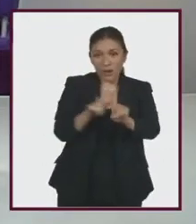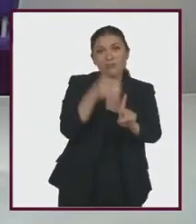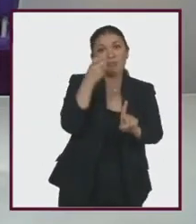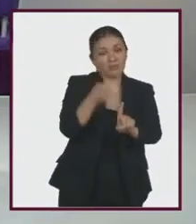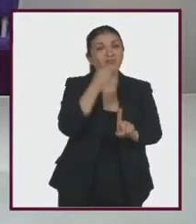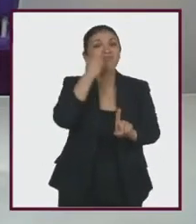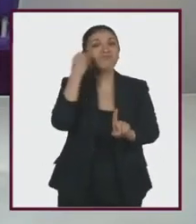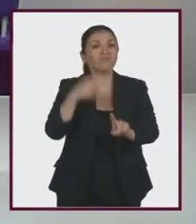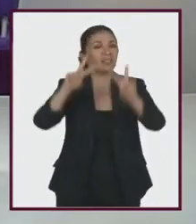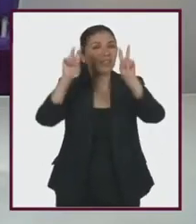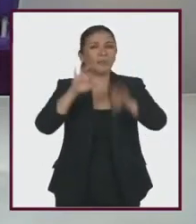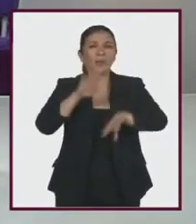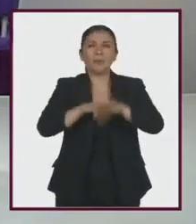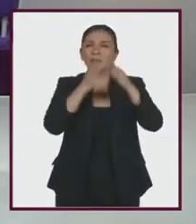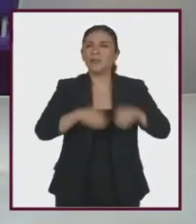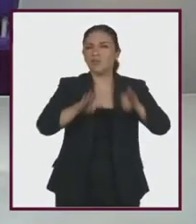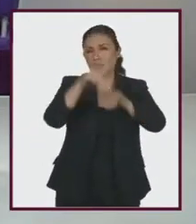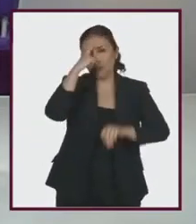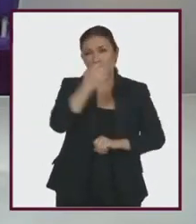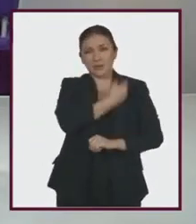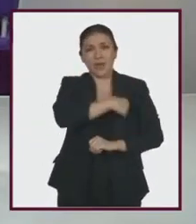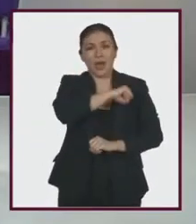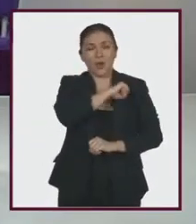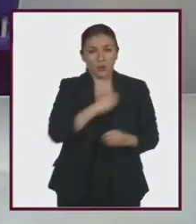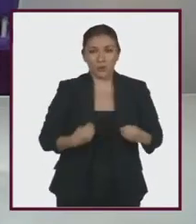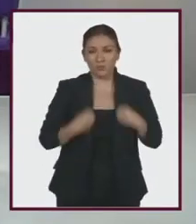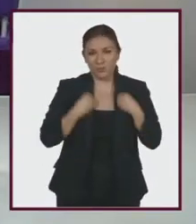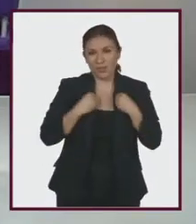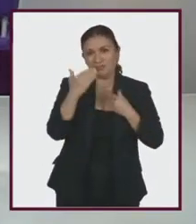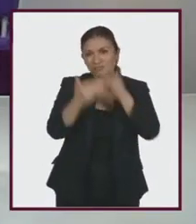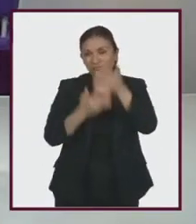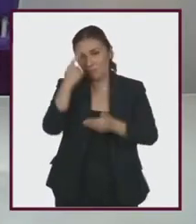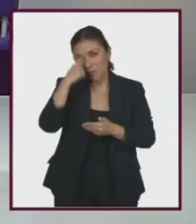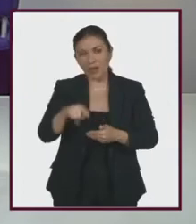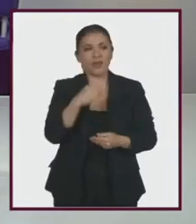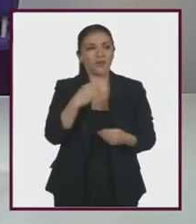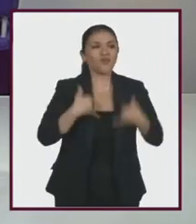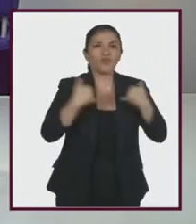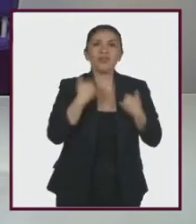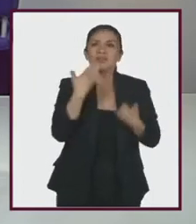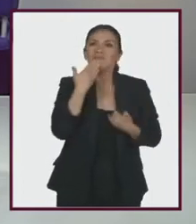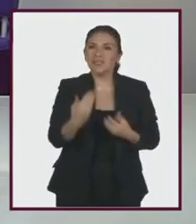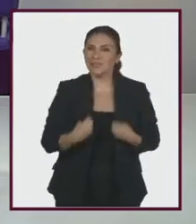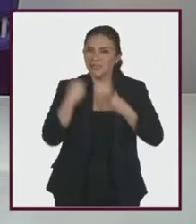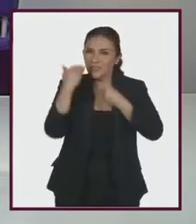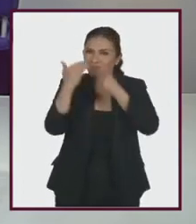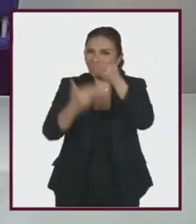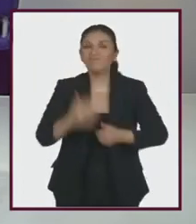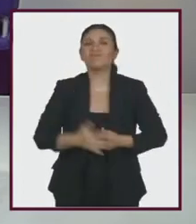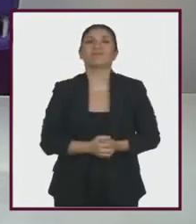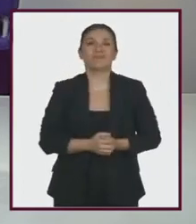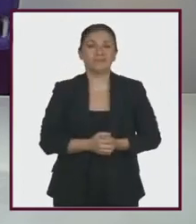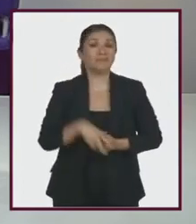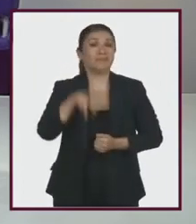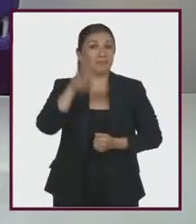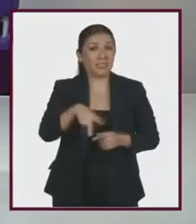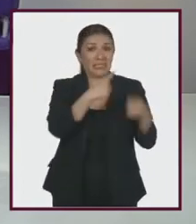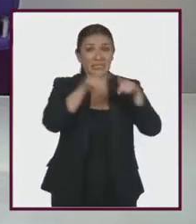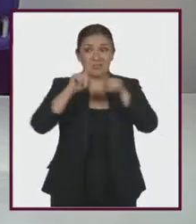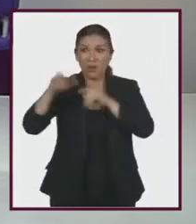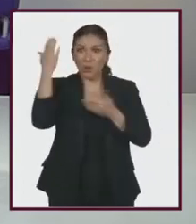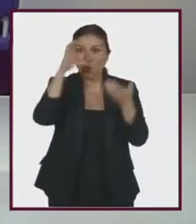tema toral de salud pública y por supuesto para el sano desarrollo de las y los adolescentes. No, bueno, pues sí, un claro. Comentario,